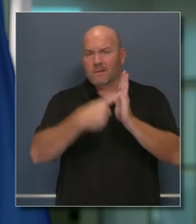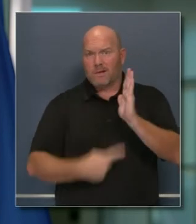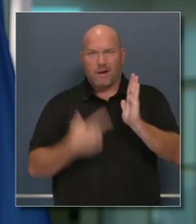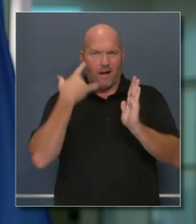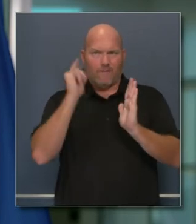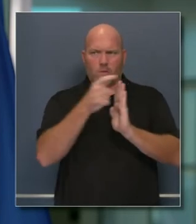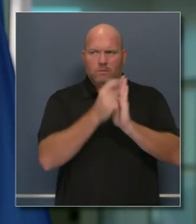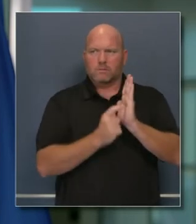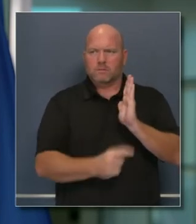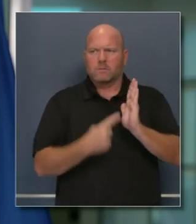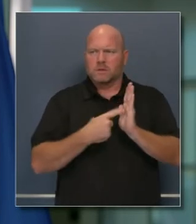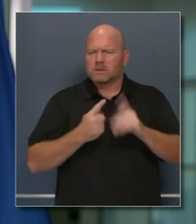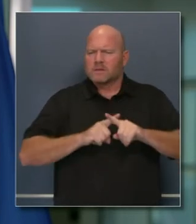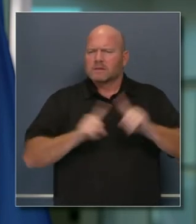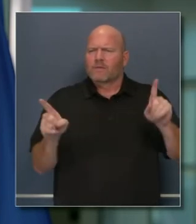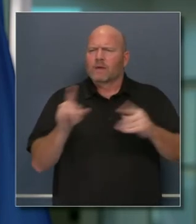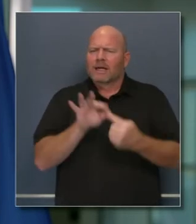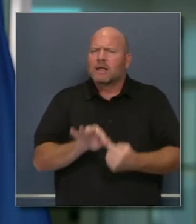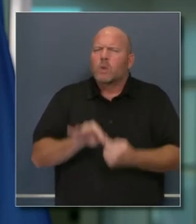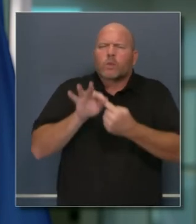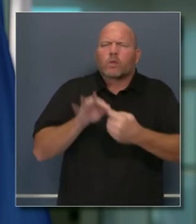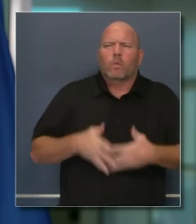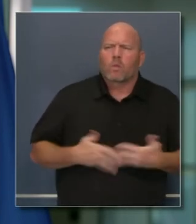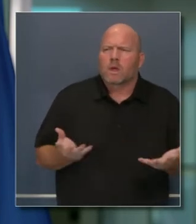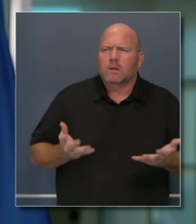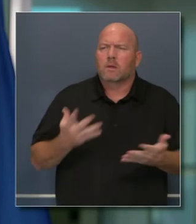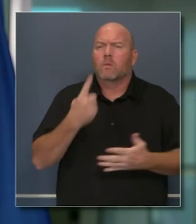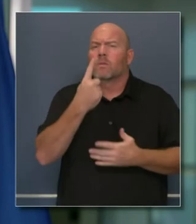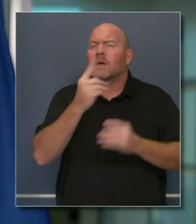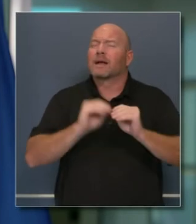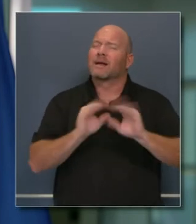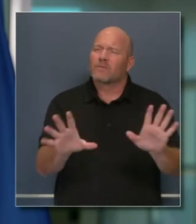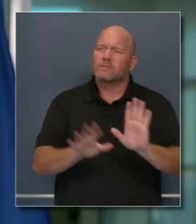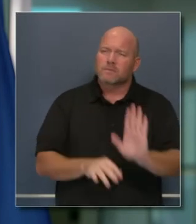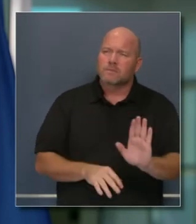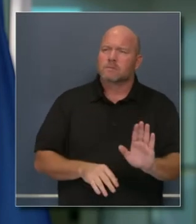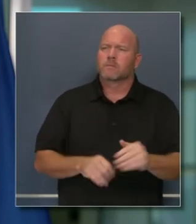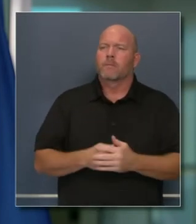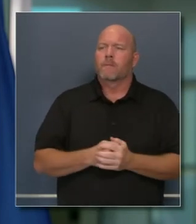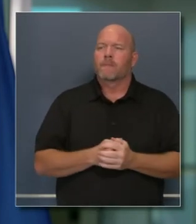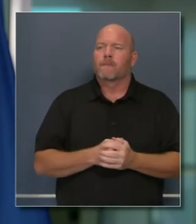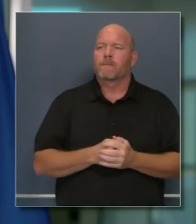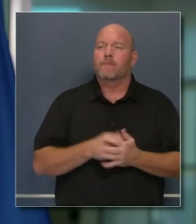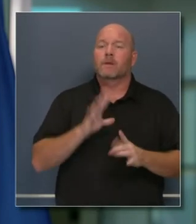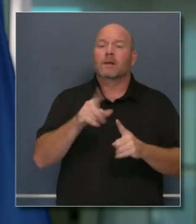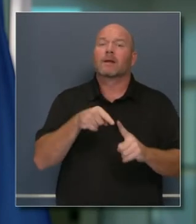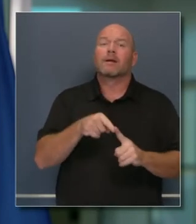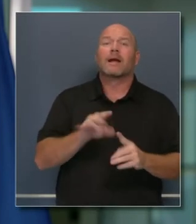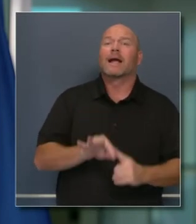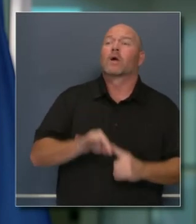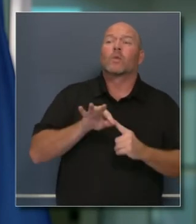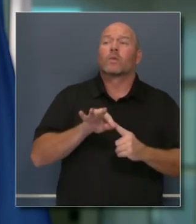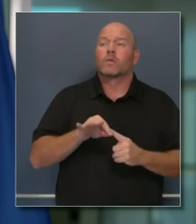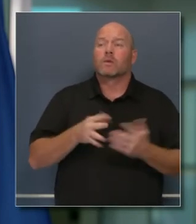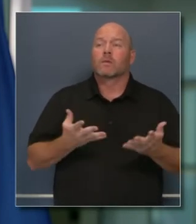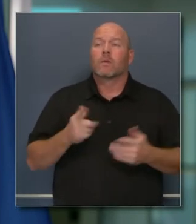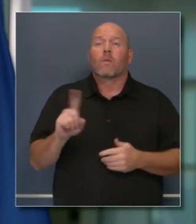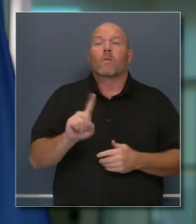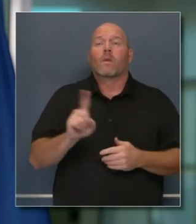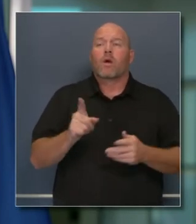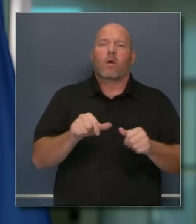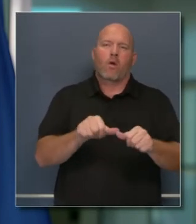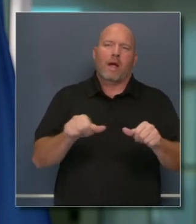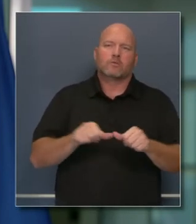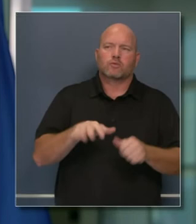para determinar qué hace que nuestros parques sean singulares. Algo que los hace singulares es en su